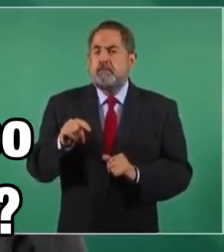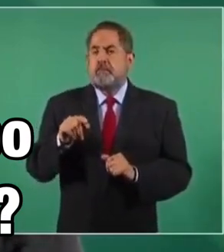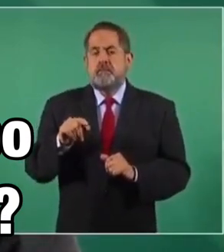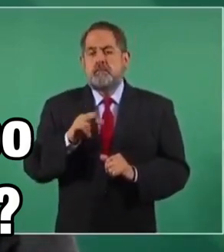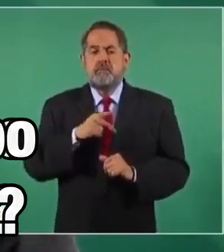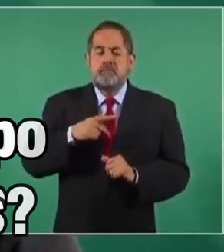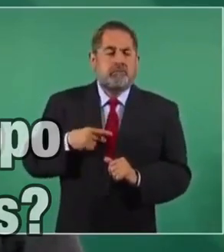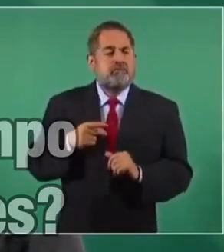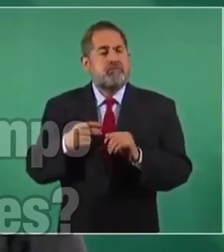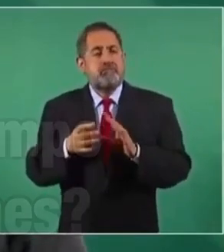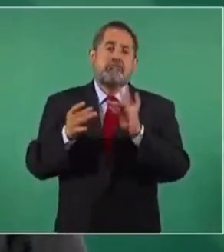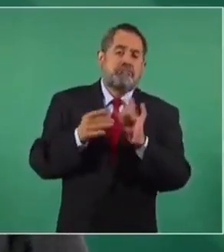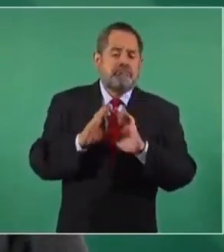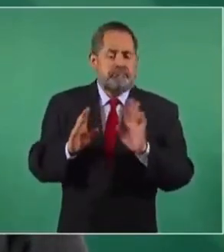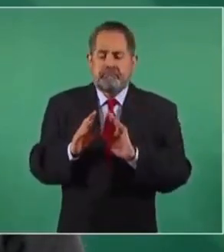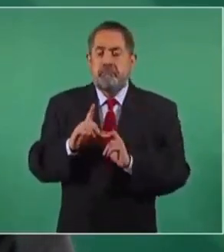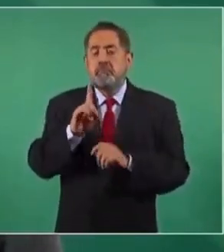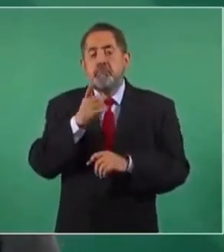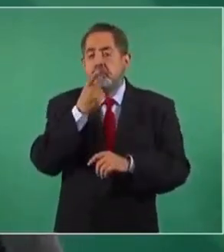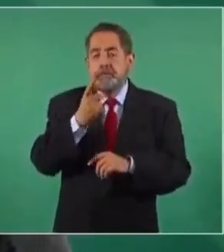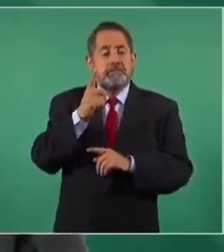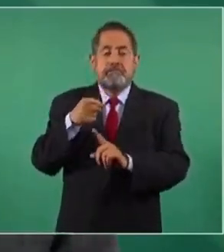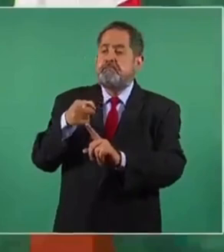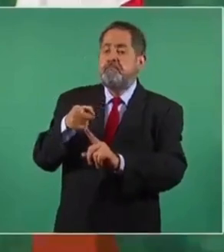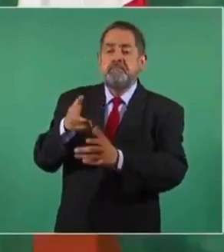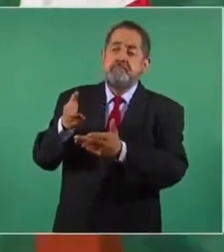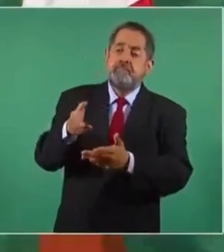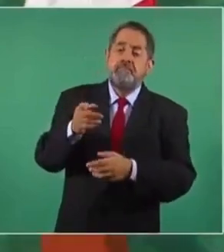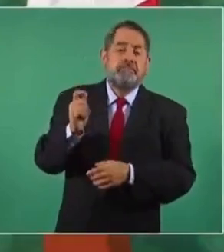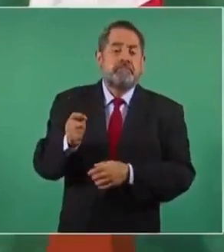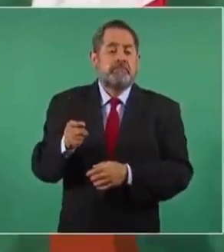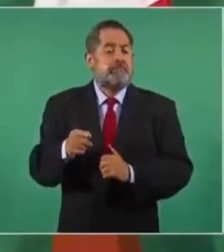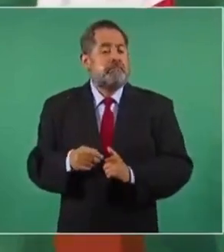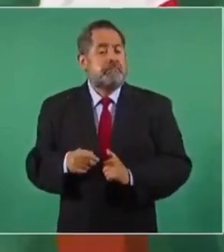pronunciarme más que en favor de lo que